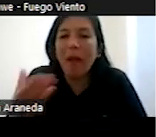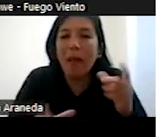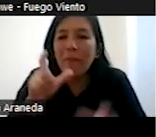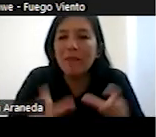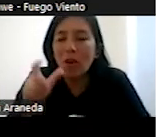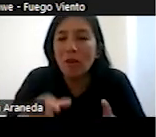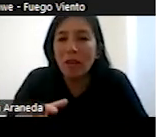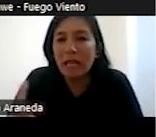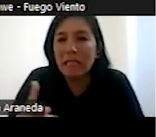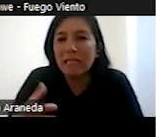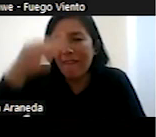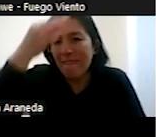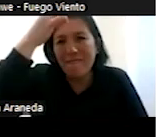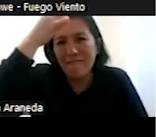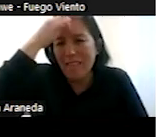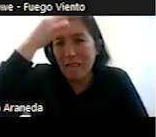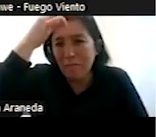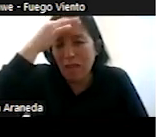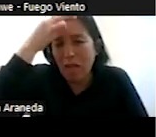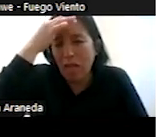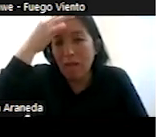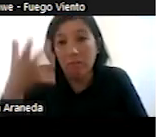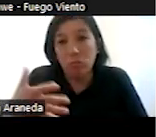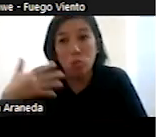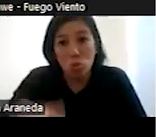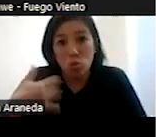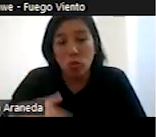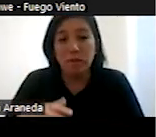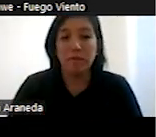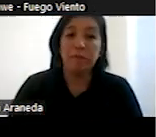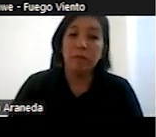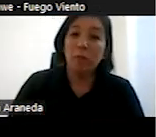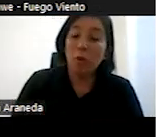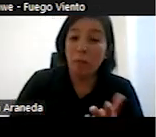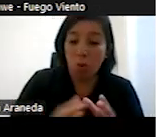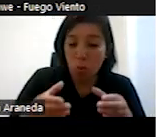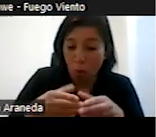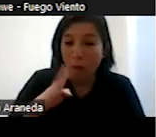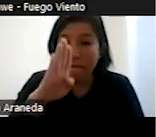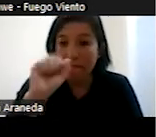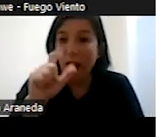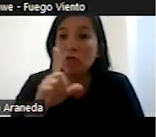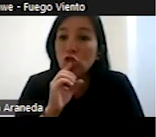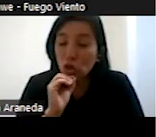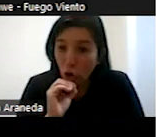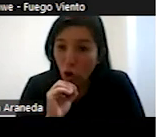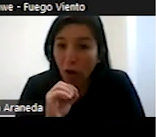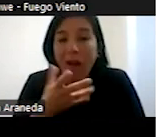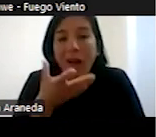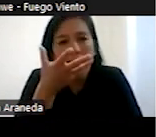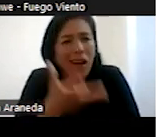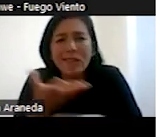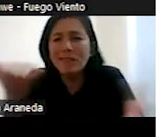tuvieran estas enfermedades nutricionales. De hecho, los contextos vato es muy común encontrar